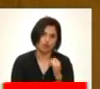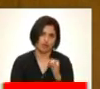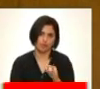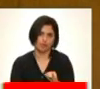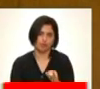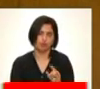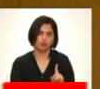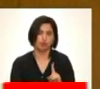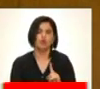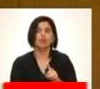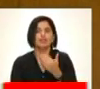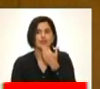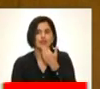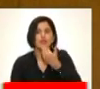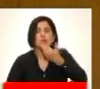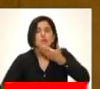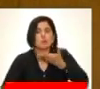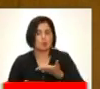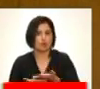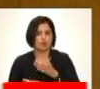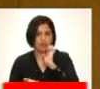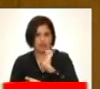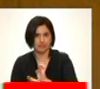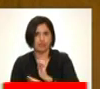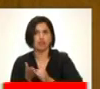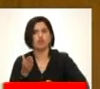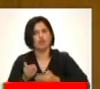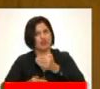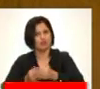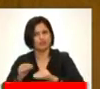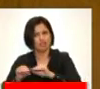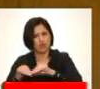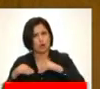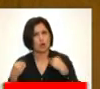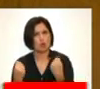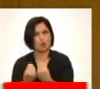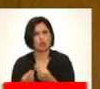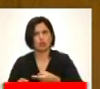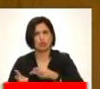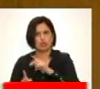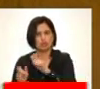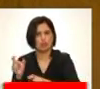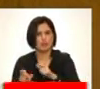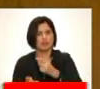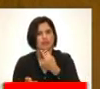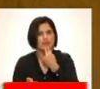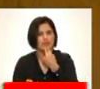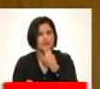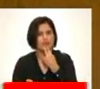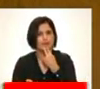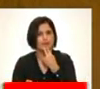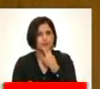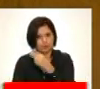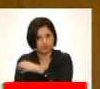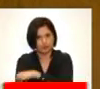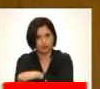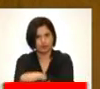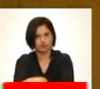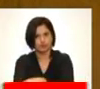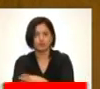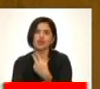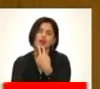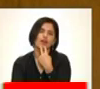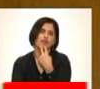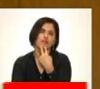cuándo el Estado va a ejercer plenamente el derecho legítimo que tienen los pobladores, la gente, los vecinos de esos territorios, a vivir